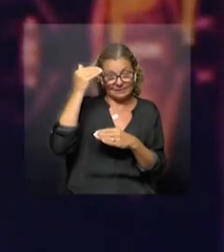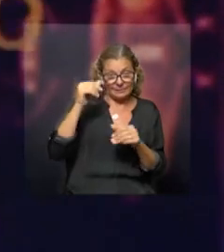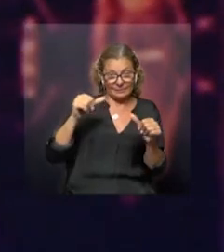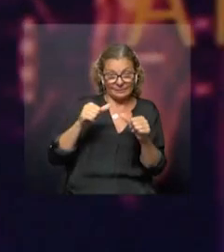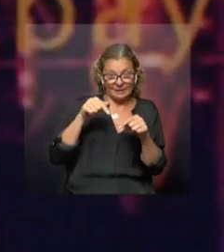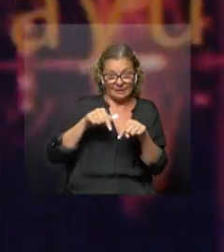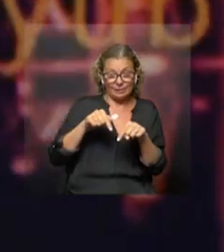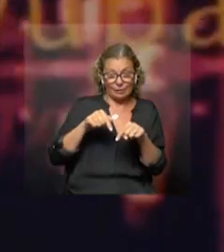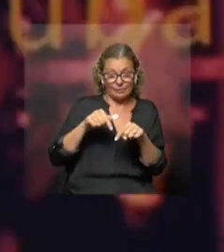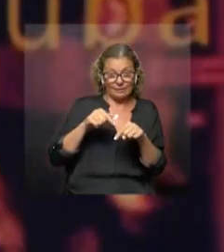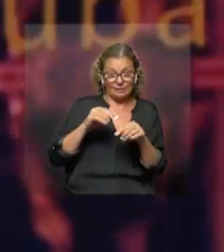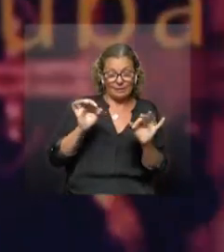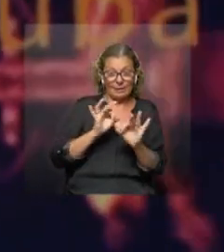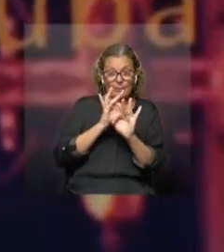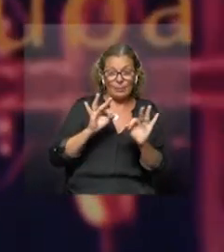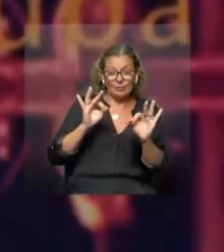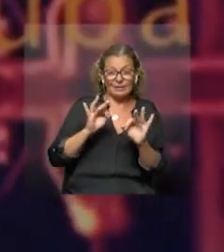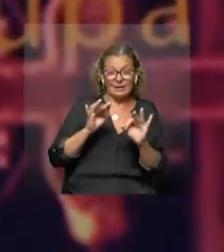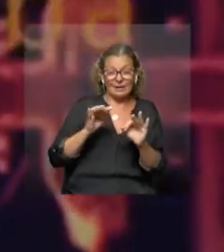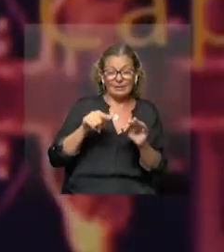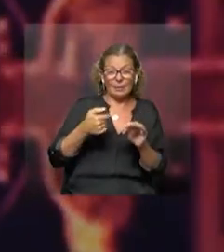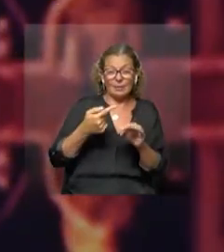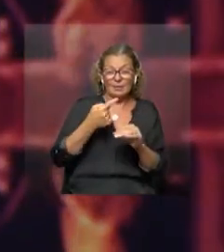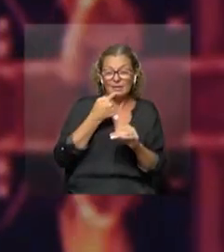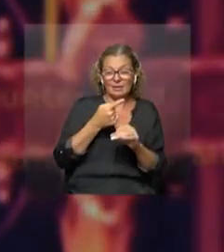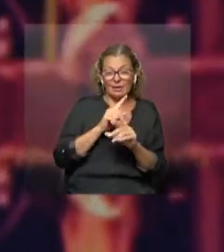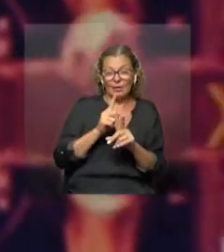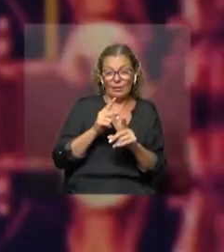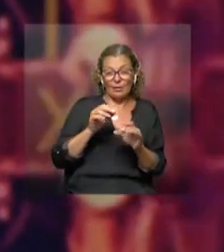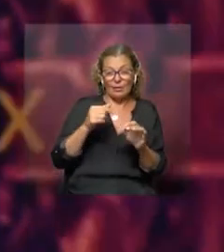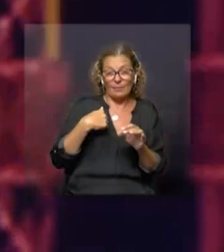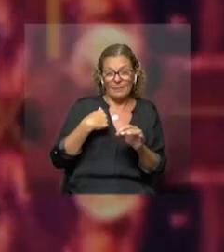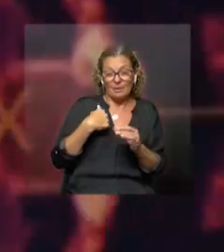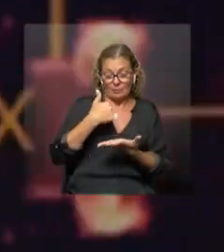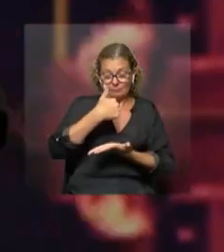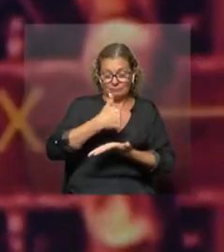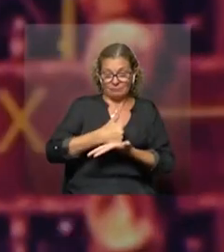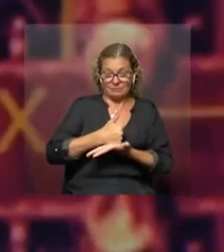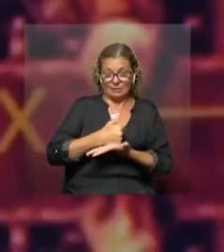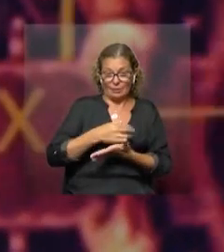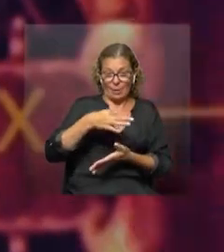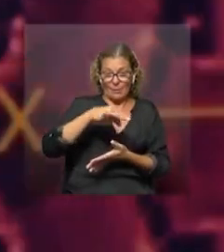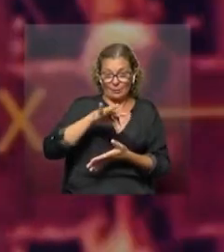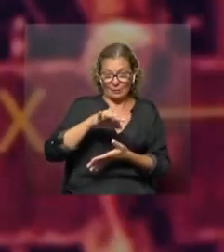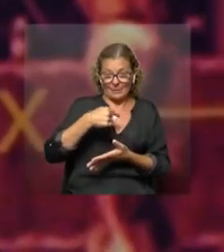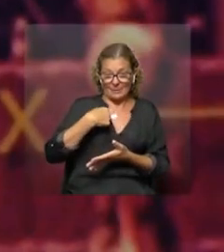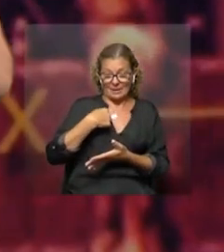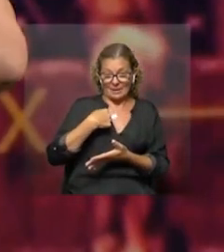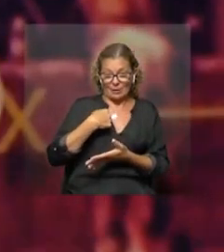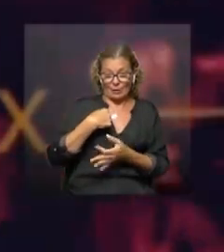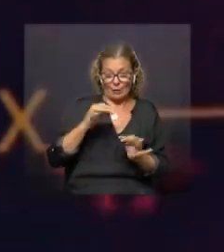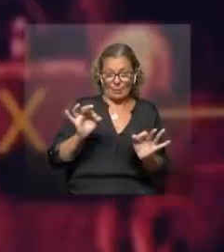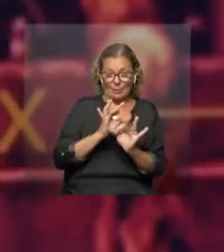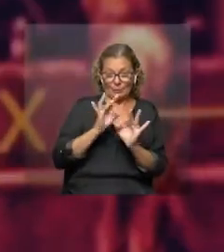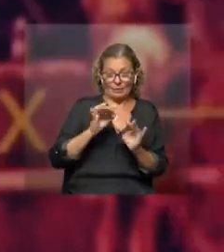que hacer esto porque si quiero hacer música tengo que hacer esto y después se me dije no si si voy a hacer mi shows o sea tengo la oportunidad de hacer un show con